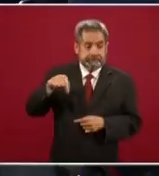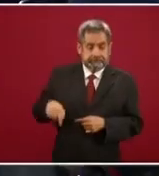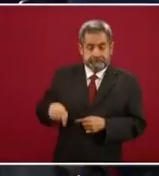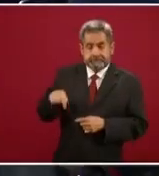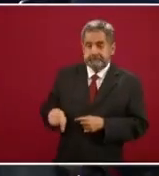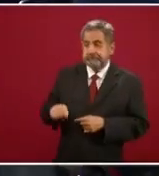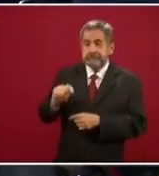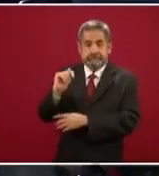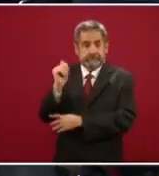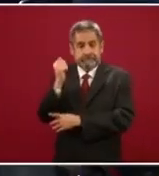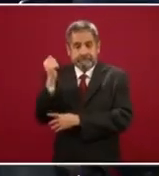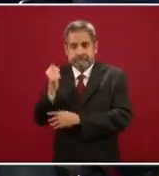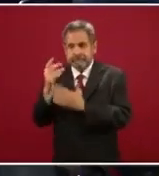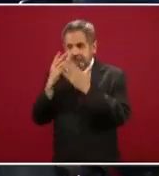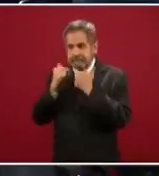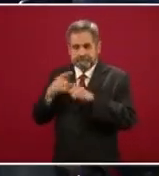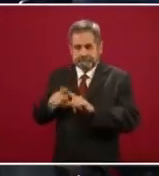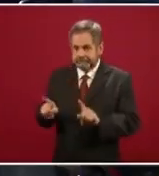albergue. Muchas gracias, doctor.